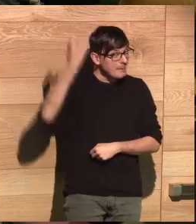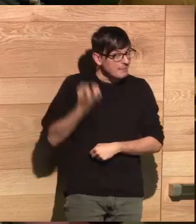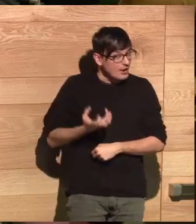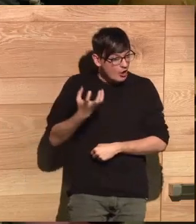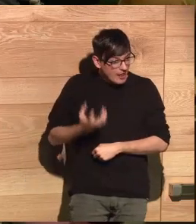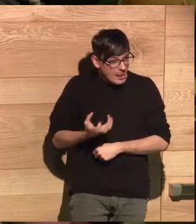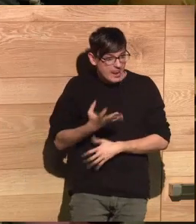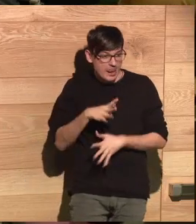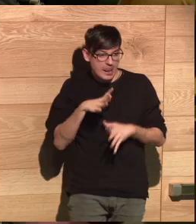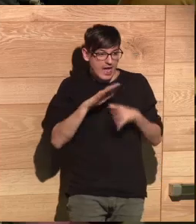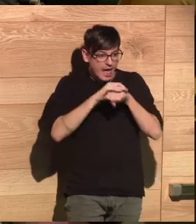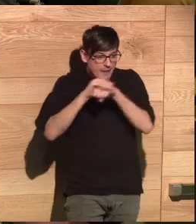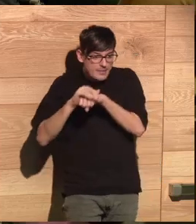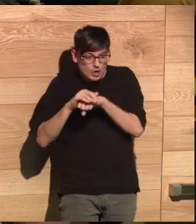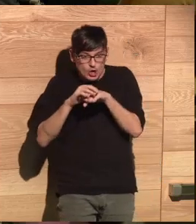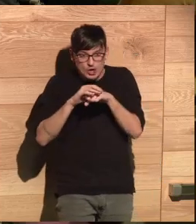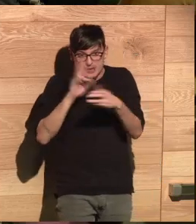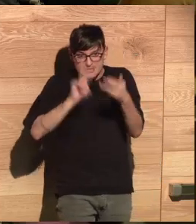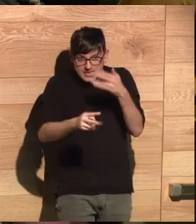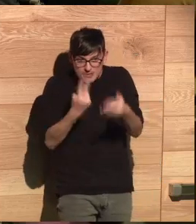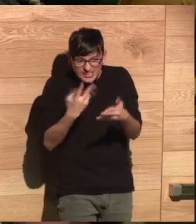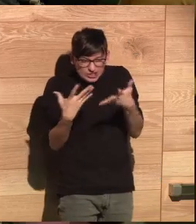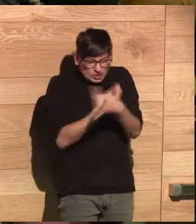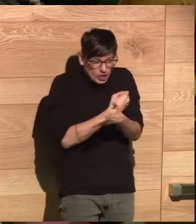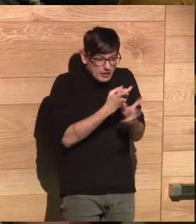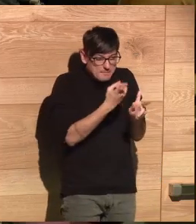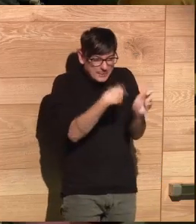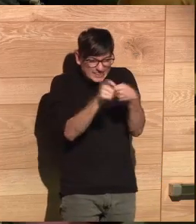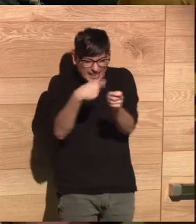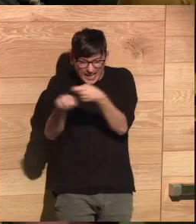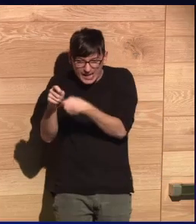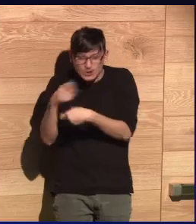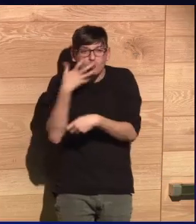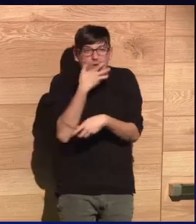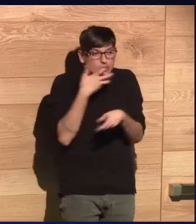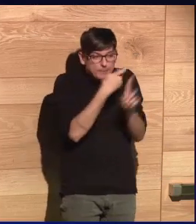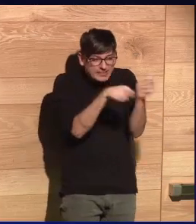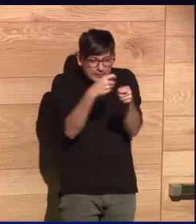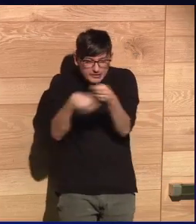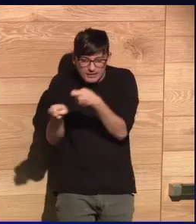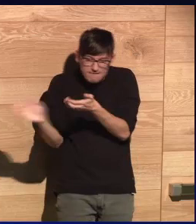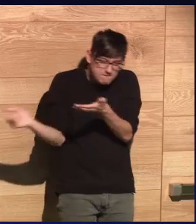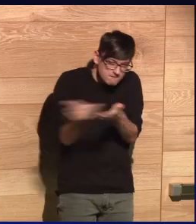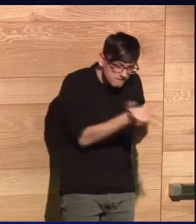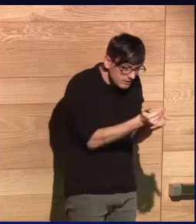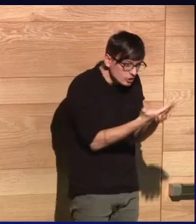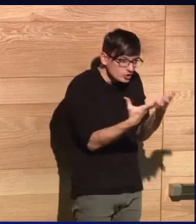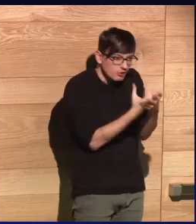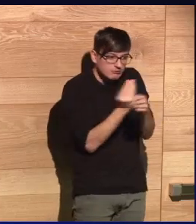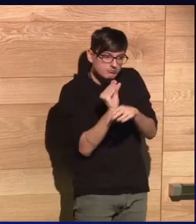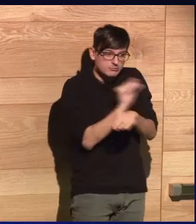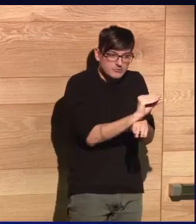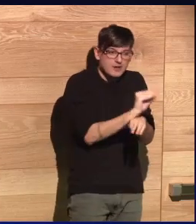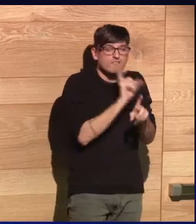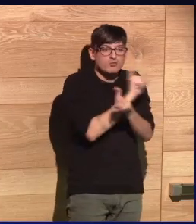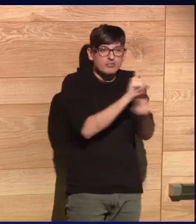amigos invisibles, todo lo que se recaude con las ventas de No me cuentes cuentos se va a destinar a la Fundación ANAR,